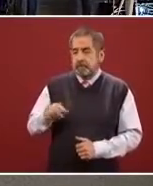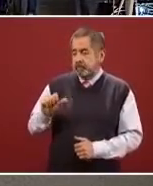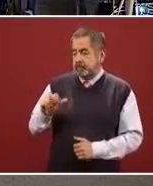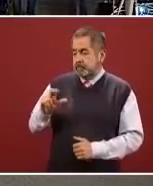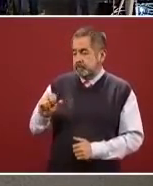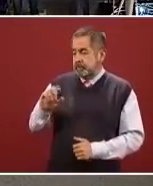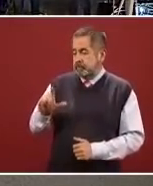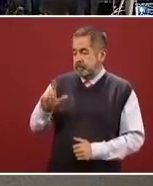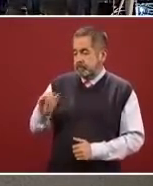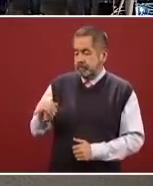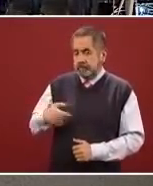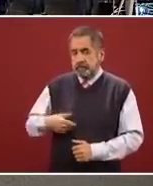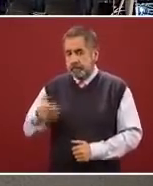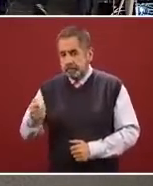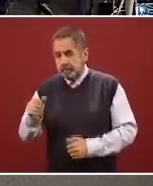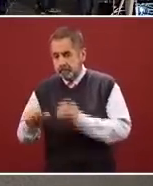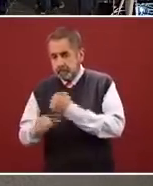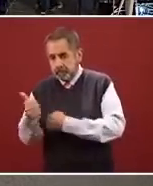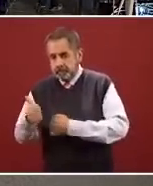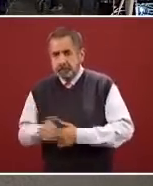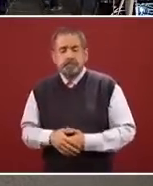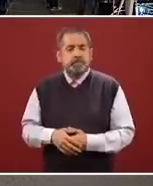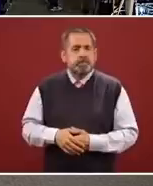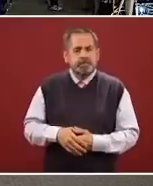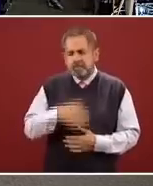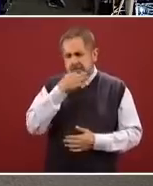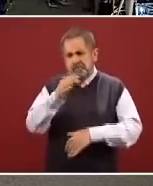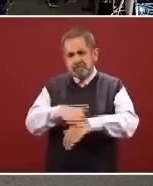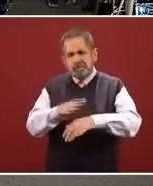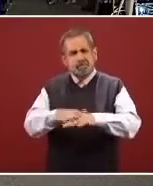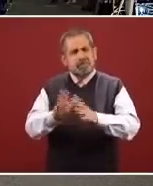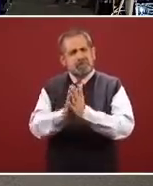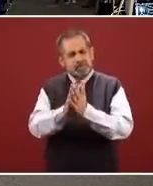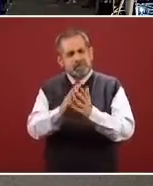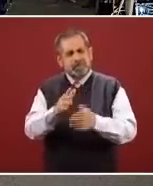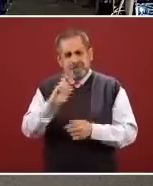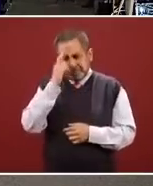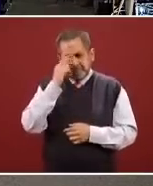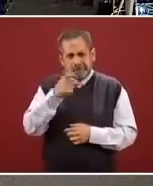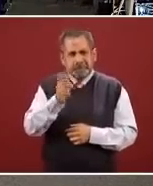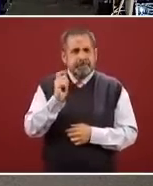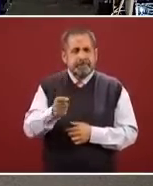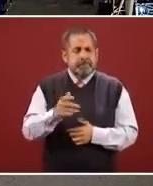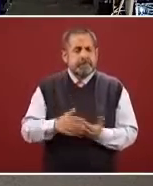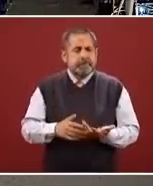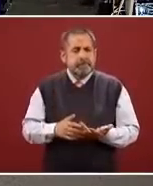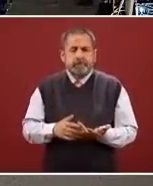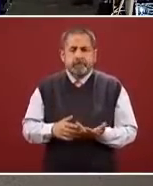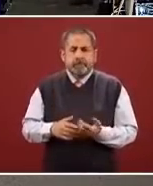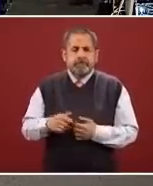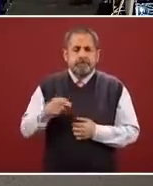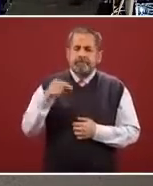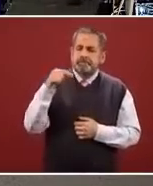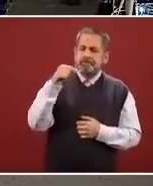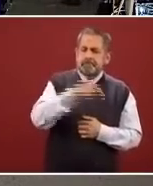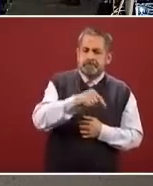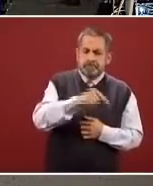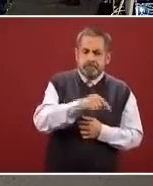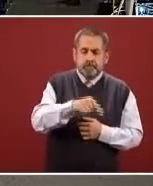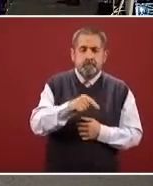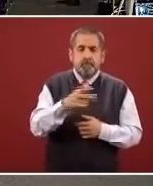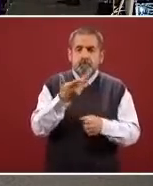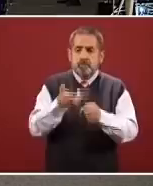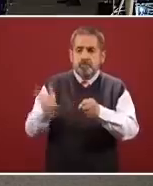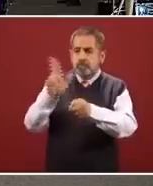Canal 11. Doctor Registrán, si nos puede, por favor, recordar en qué consiste la reconversión hospitalaria de estos